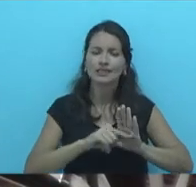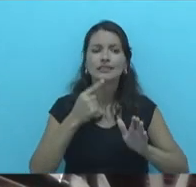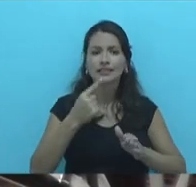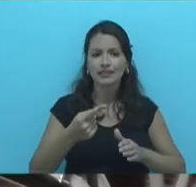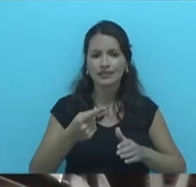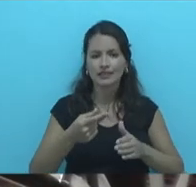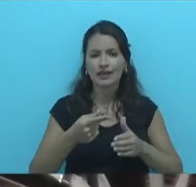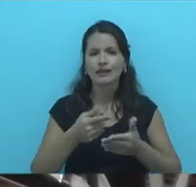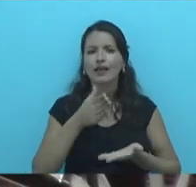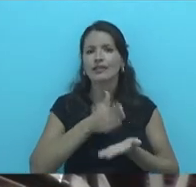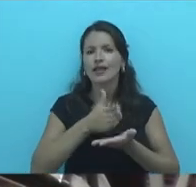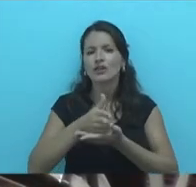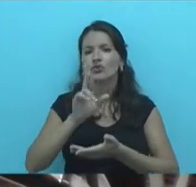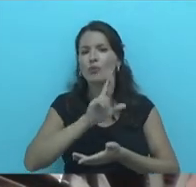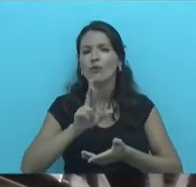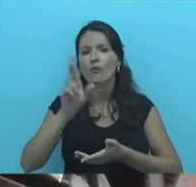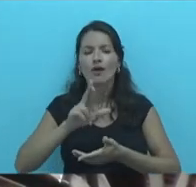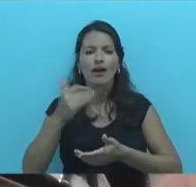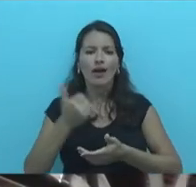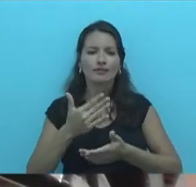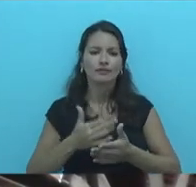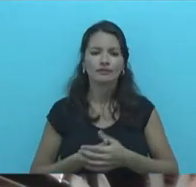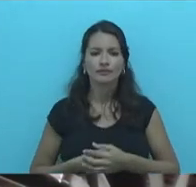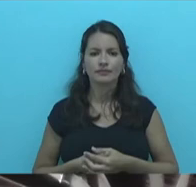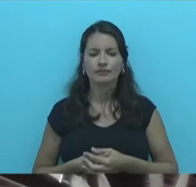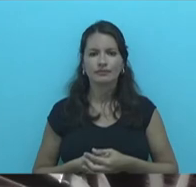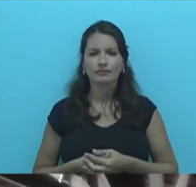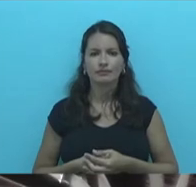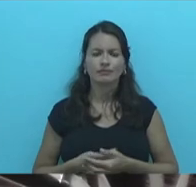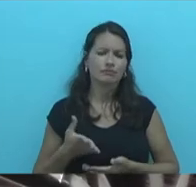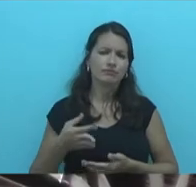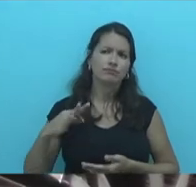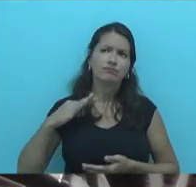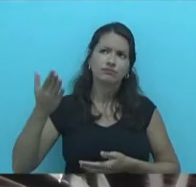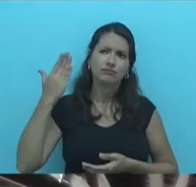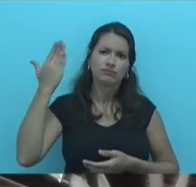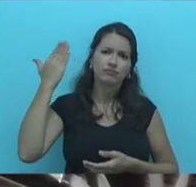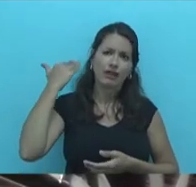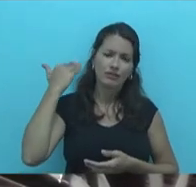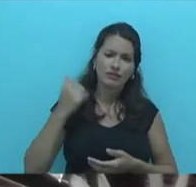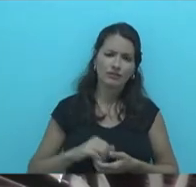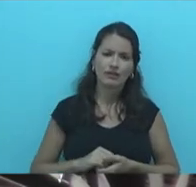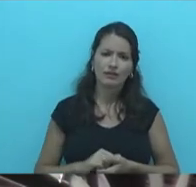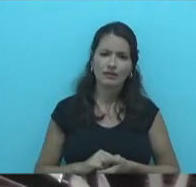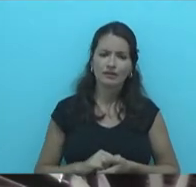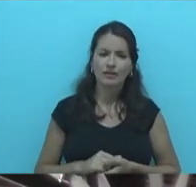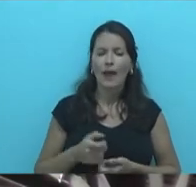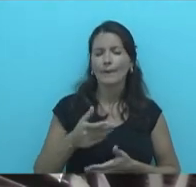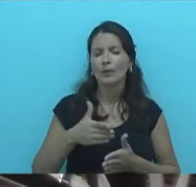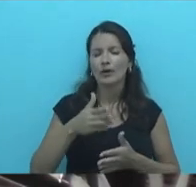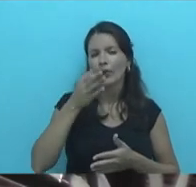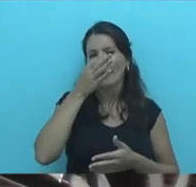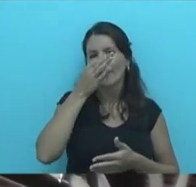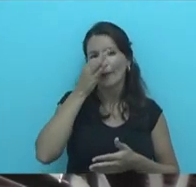garantizaron derechos. Desde hace decenas de años, y en los últimos 20 años,